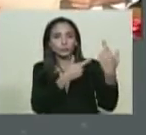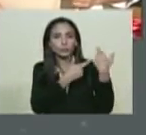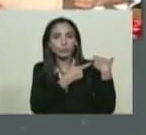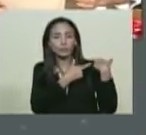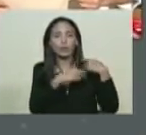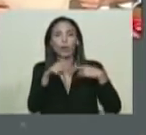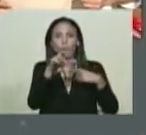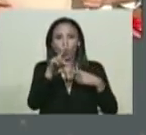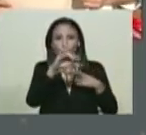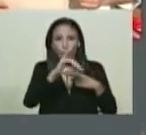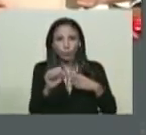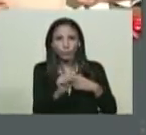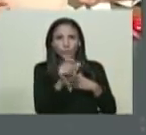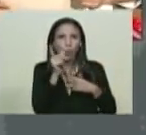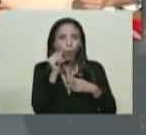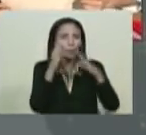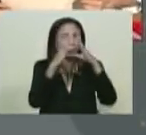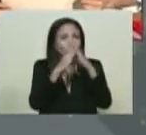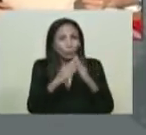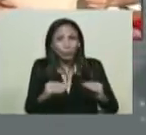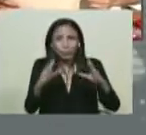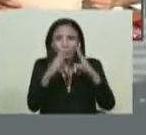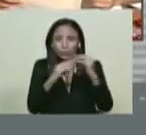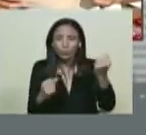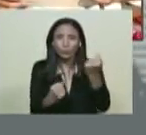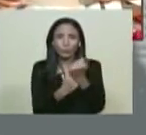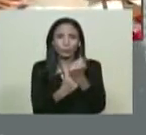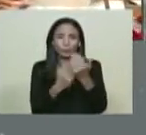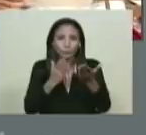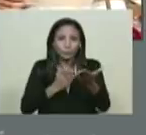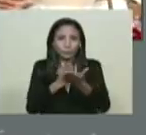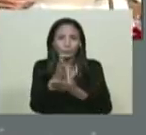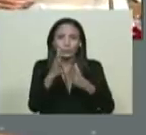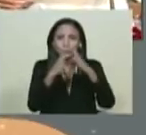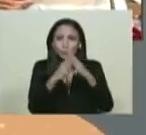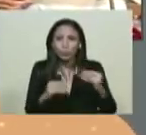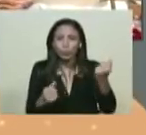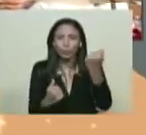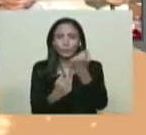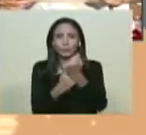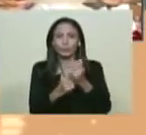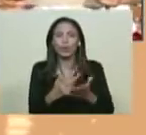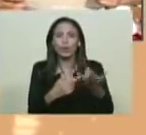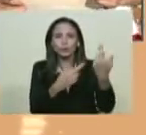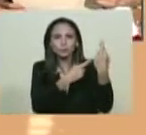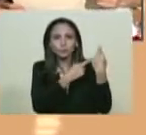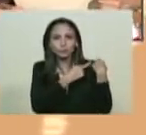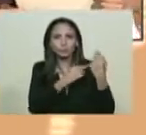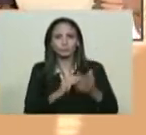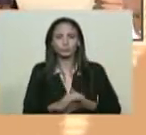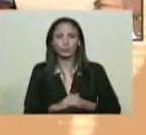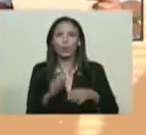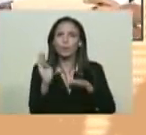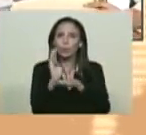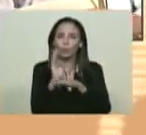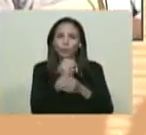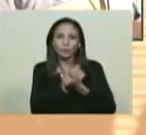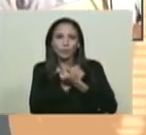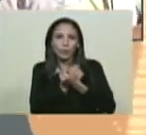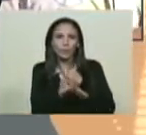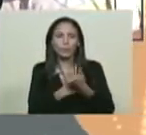el apoyo. Pero todo es, cuando digo es todo. Mi compromiso, mi protección y mi